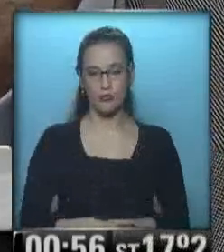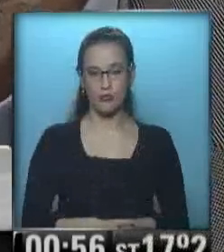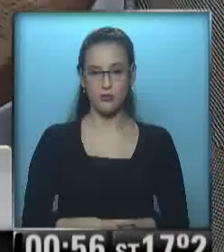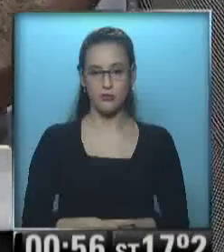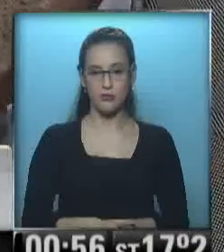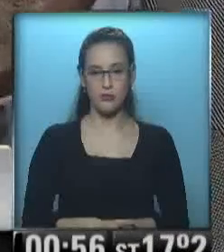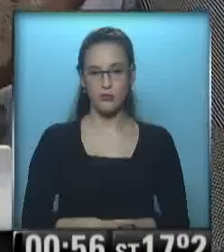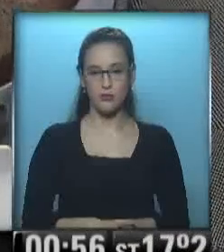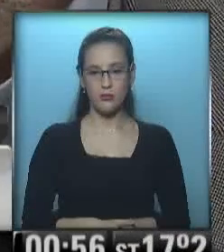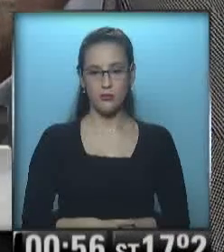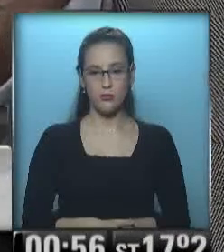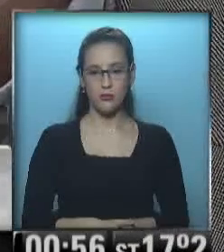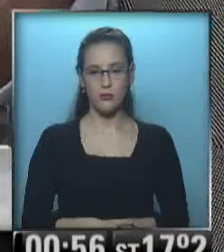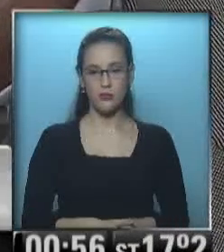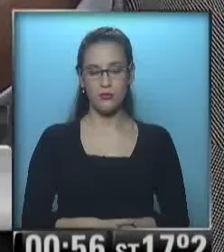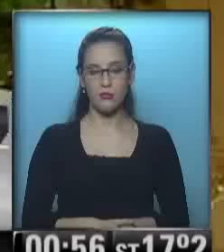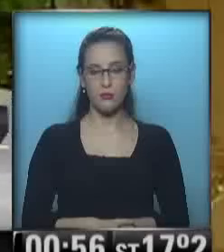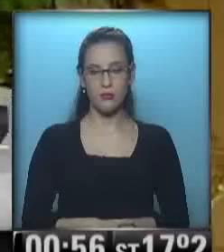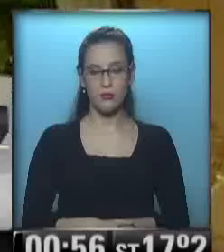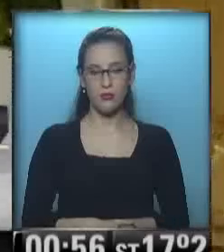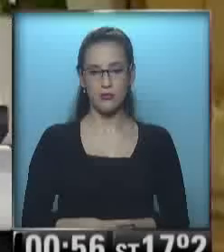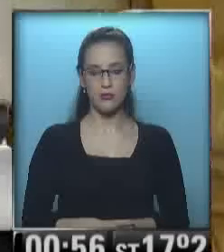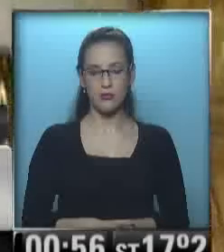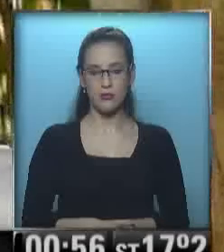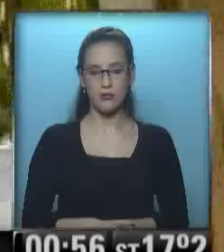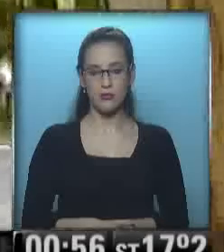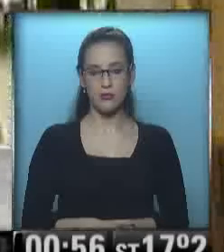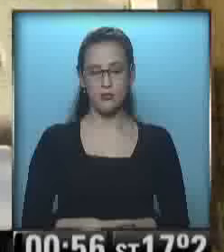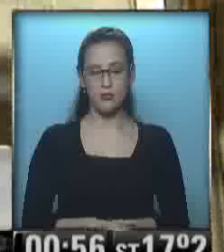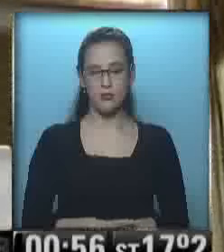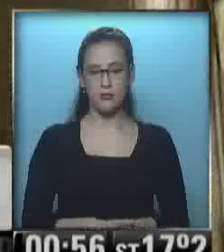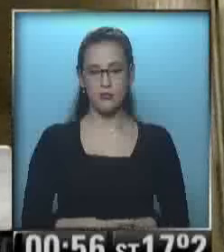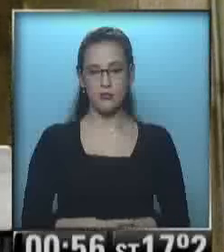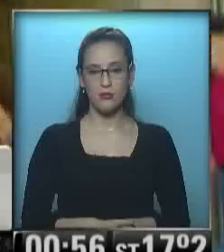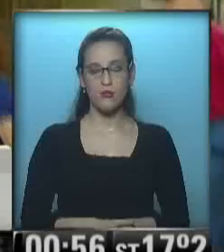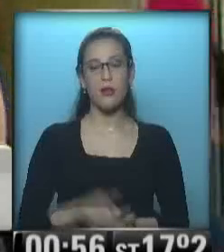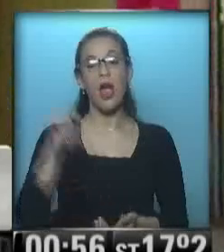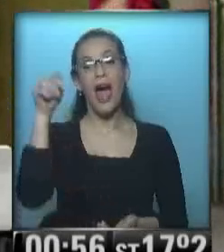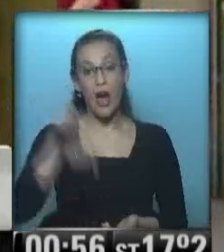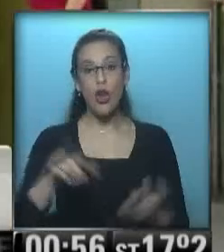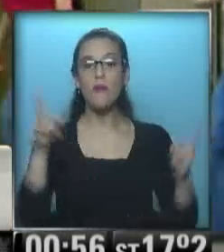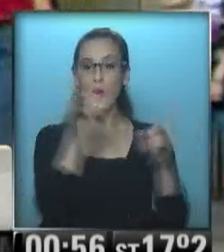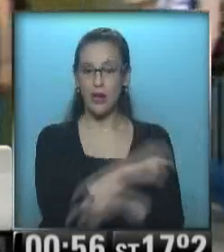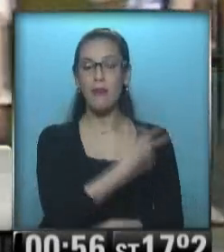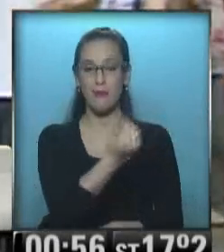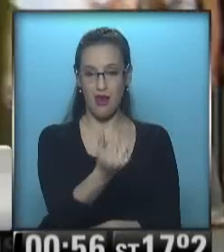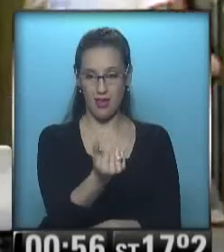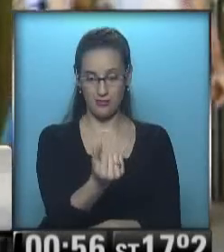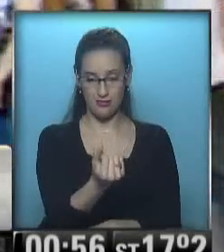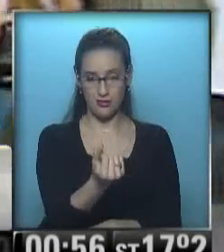Está prohibido. Y por otro lado, si hay problemas de costos, si las clínicas, que este es un